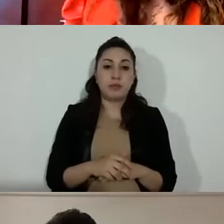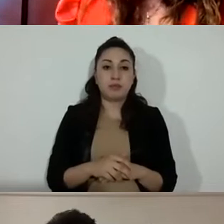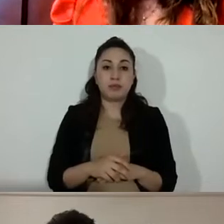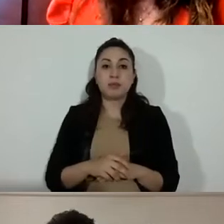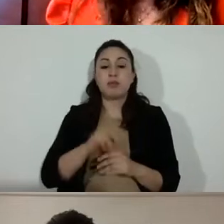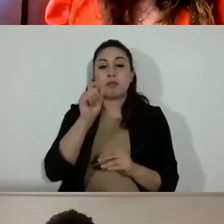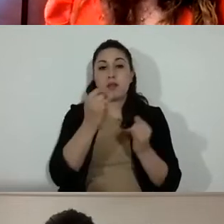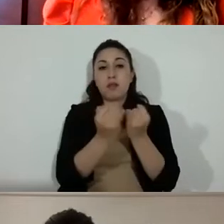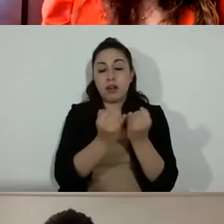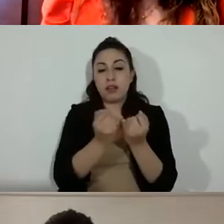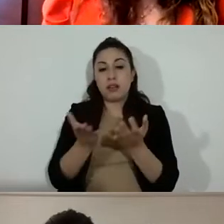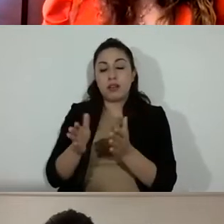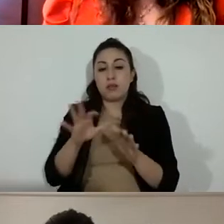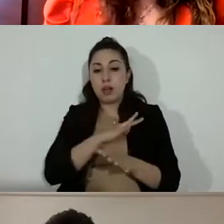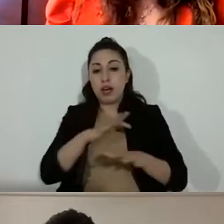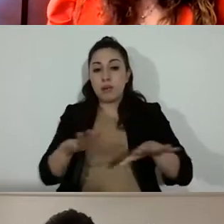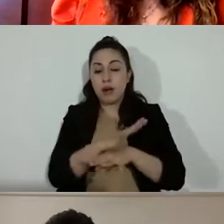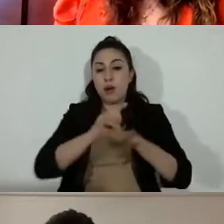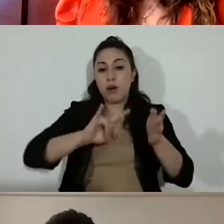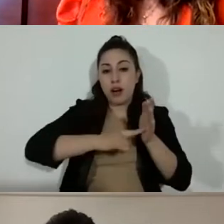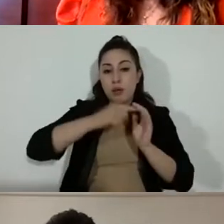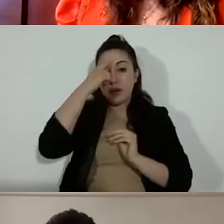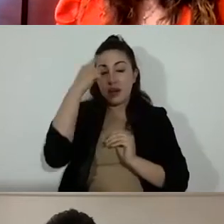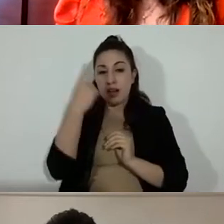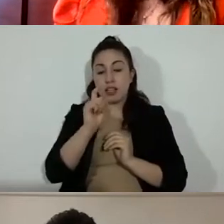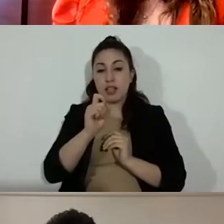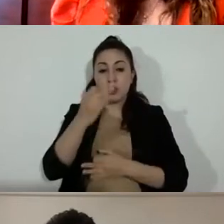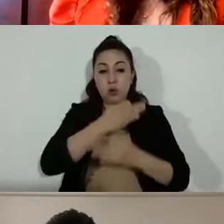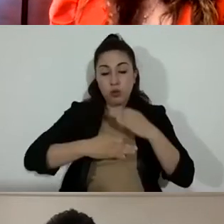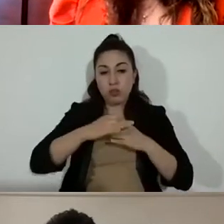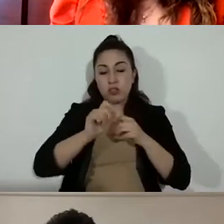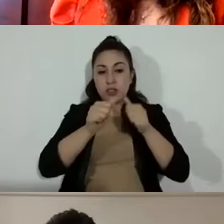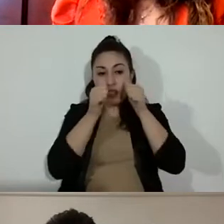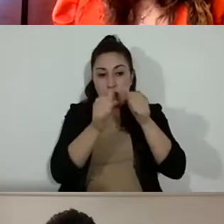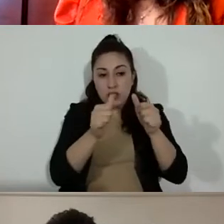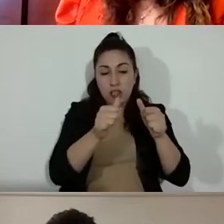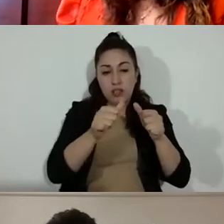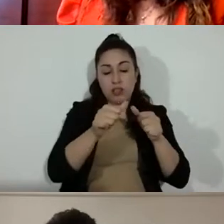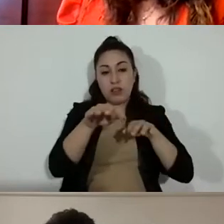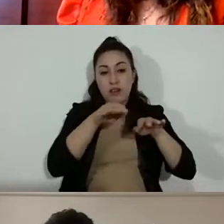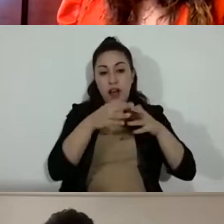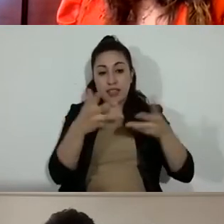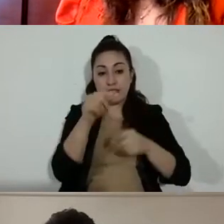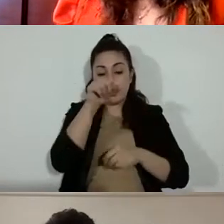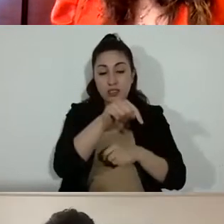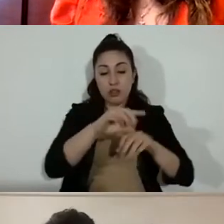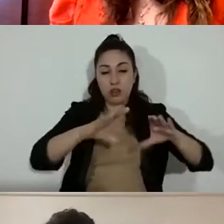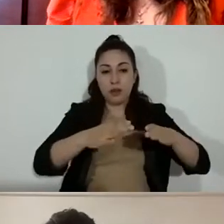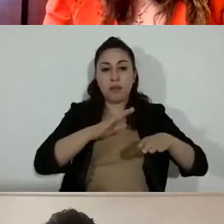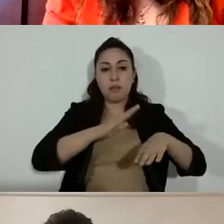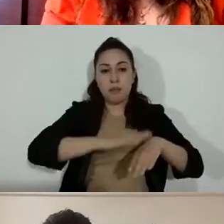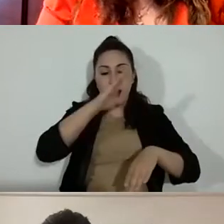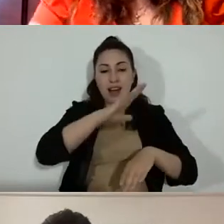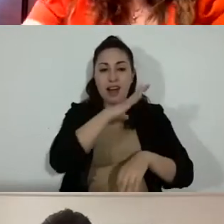medios de comunicación, a toda la actividad y la vida, digamos, parlamentaria, tiene mucho mayor